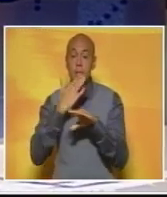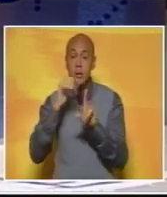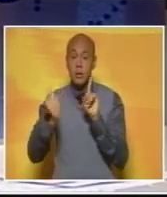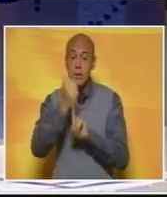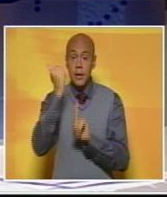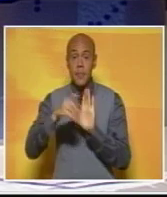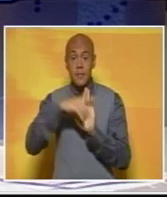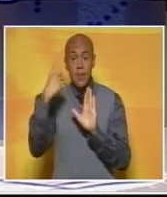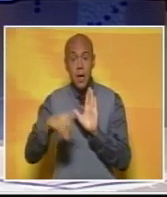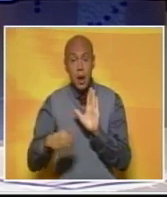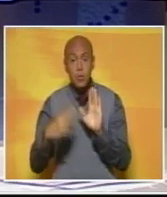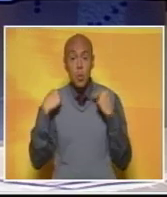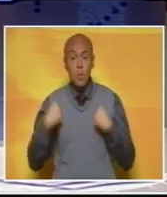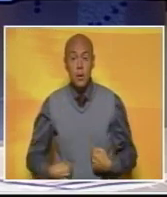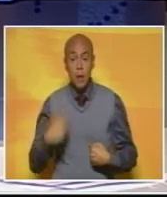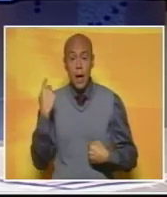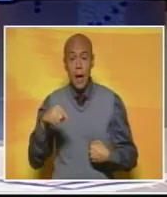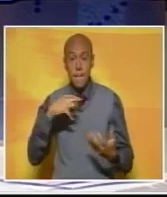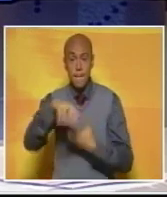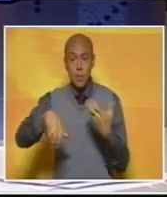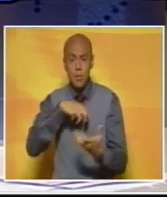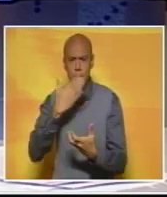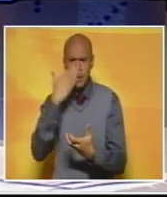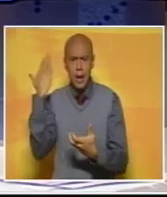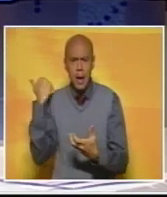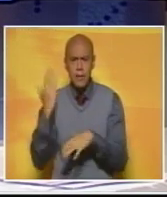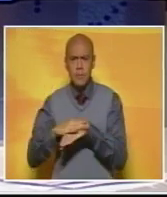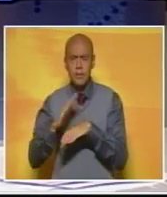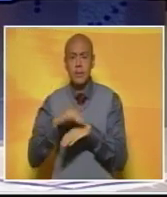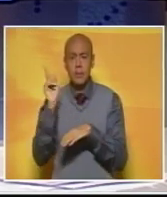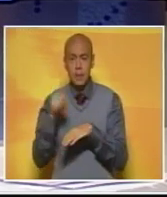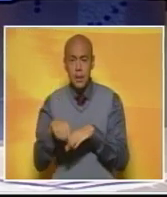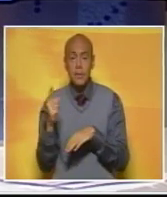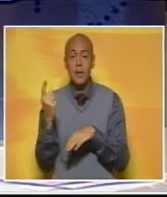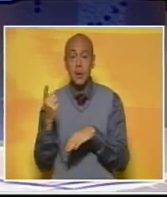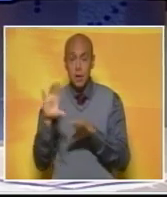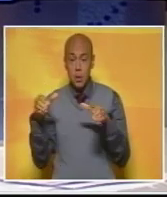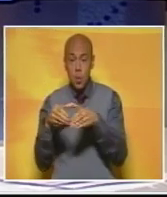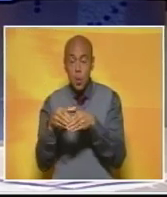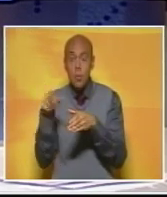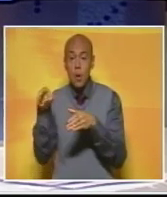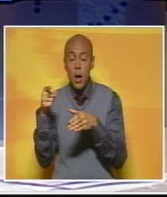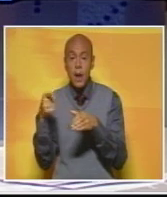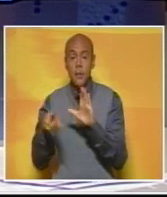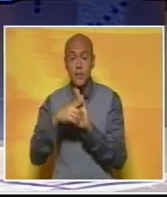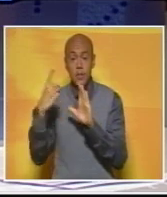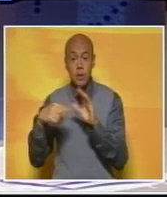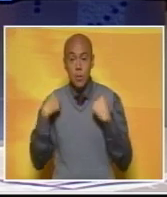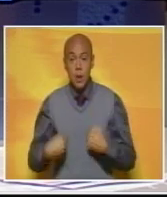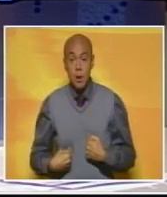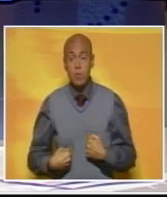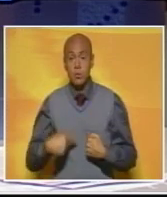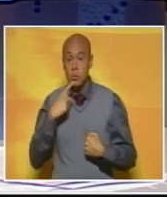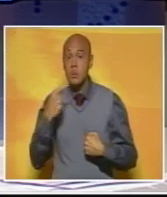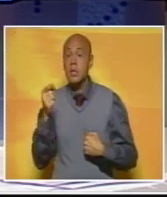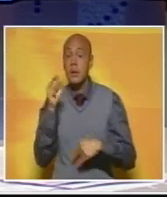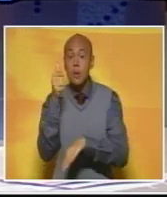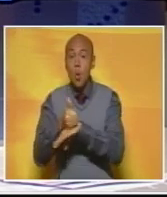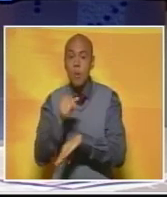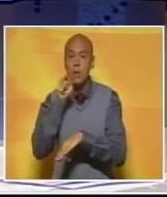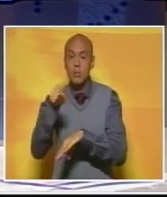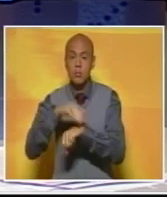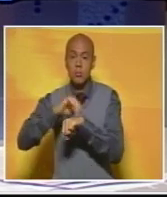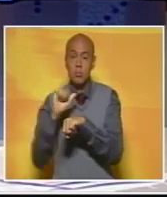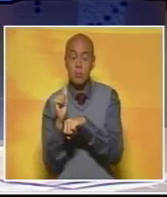humanos cometidas durante el estallido social, después de que la organización Human Rights Watch acusara a ese cuerpo de uso excesivo de la